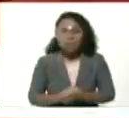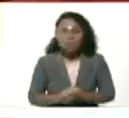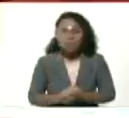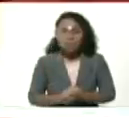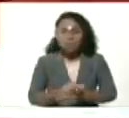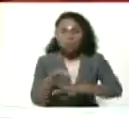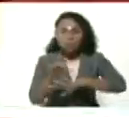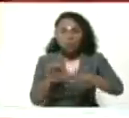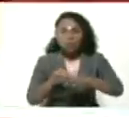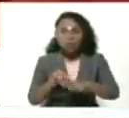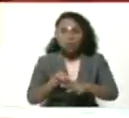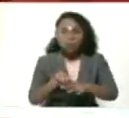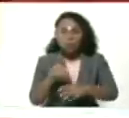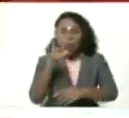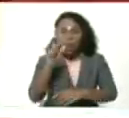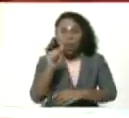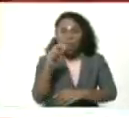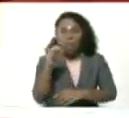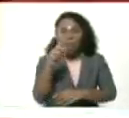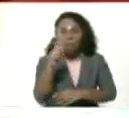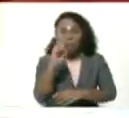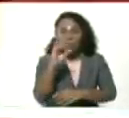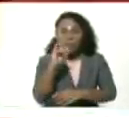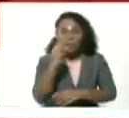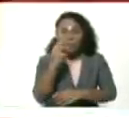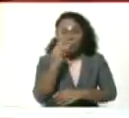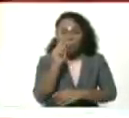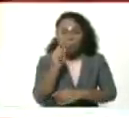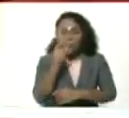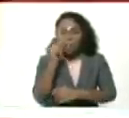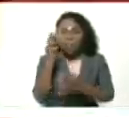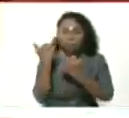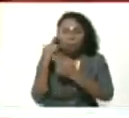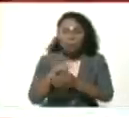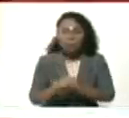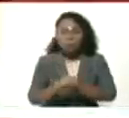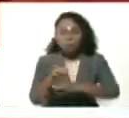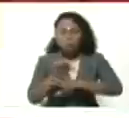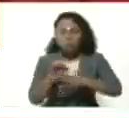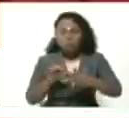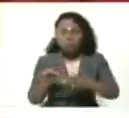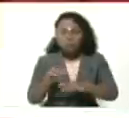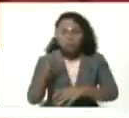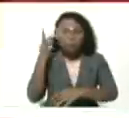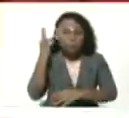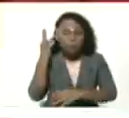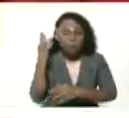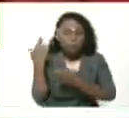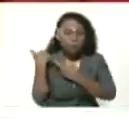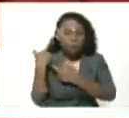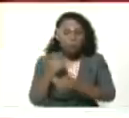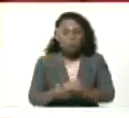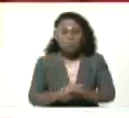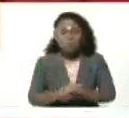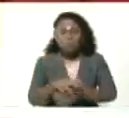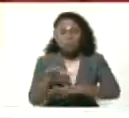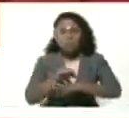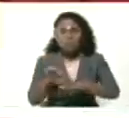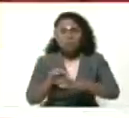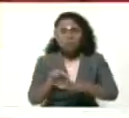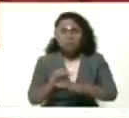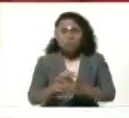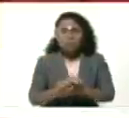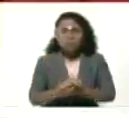municipio Antonio Pinto, Eduardo Rojas, municipio Ramos de Lora, Yanexi Urbina, municipio Caraciolo Parra, Luis